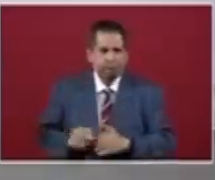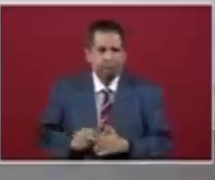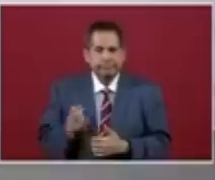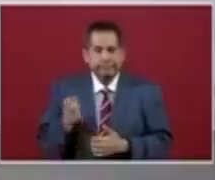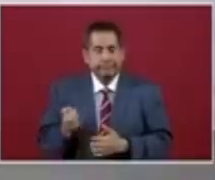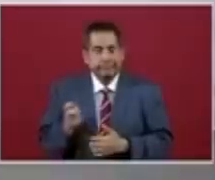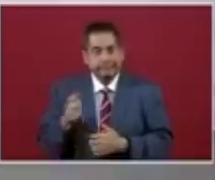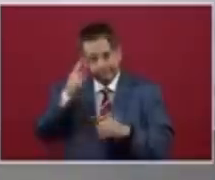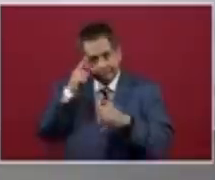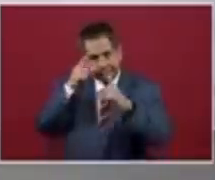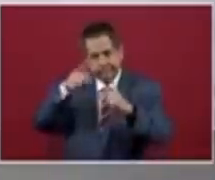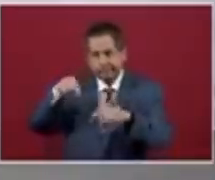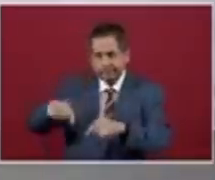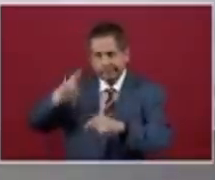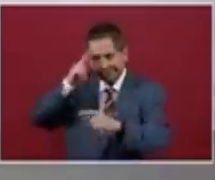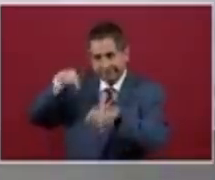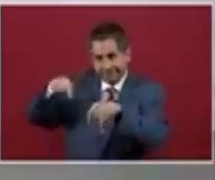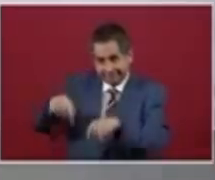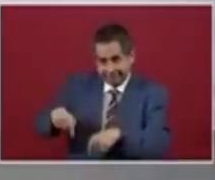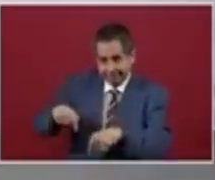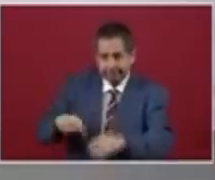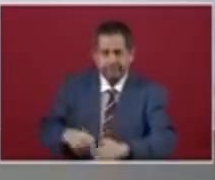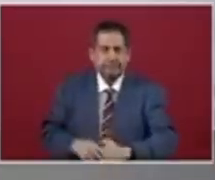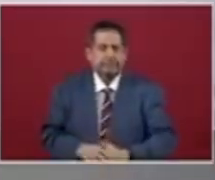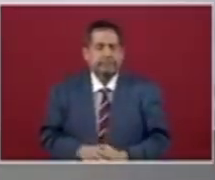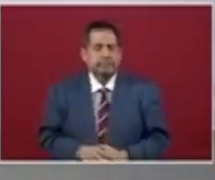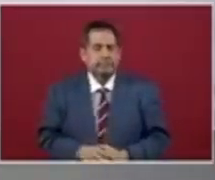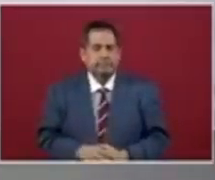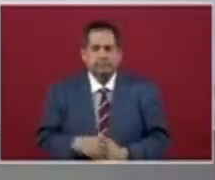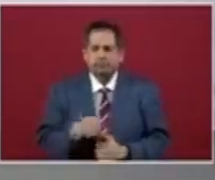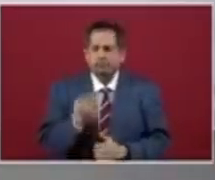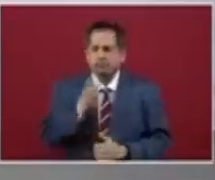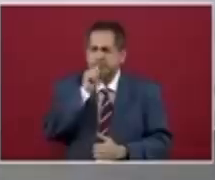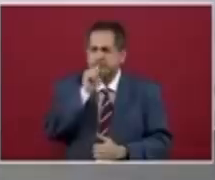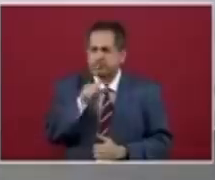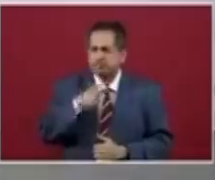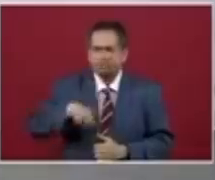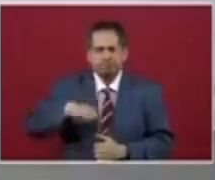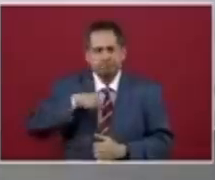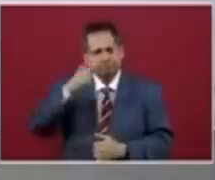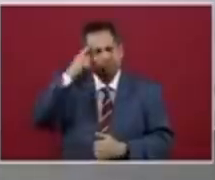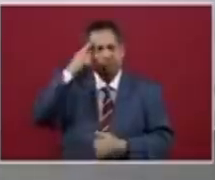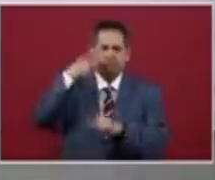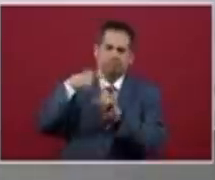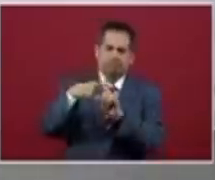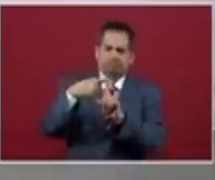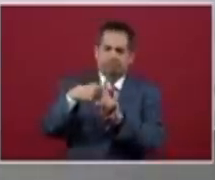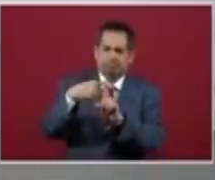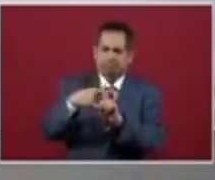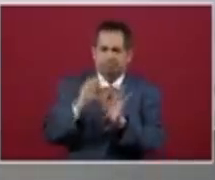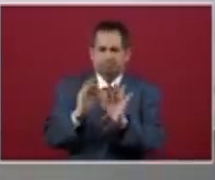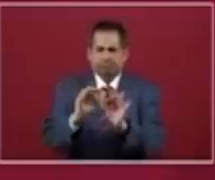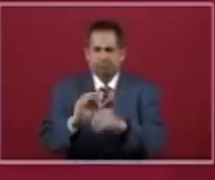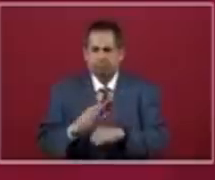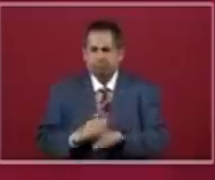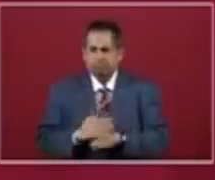Hacia allá vamos. Y estamos optimistas